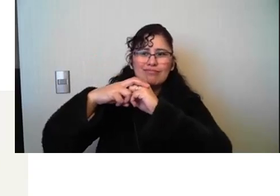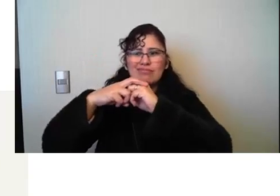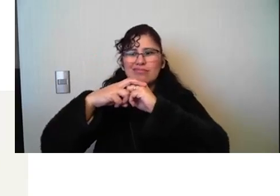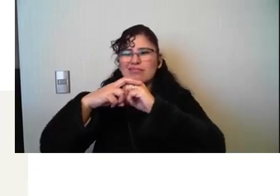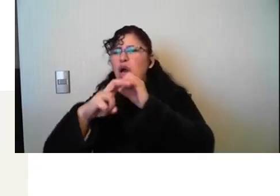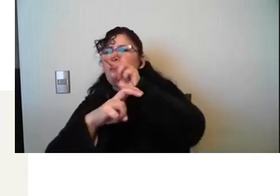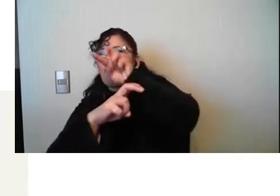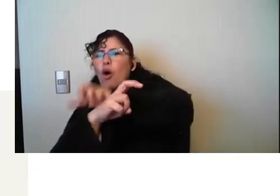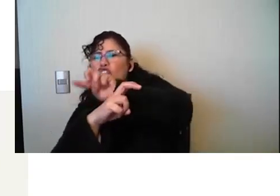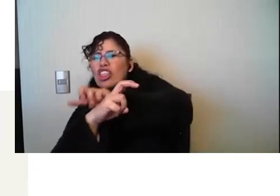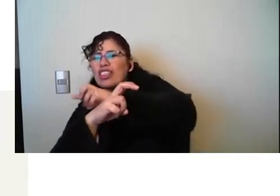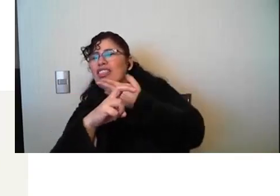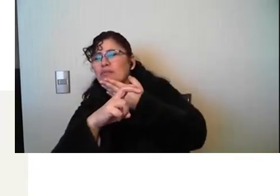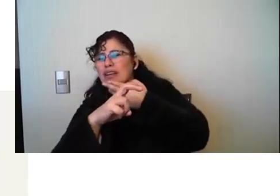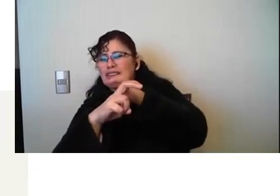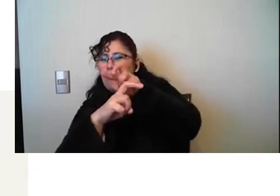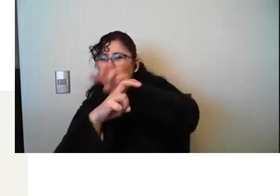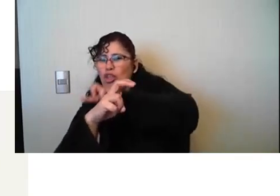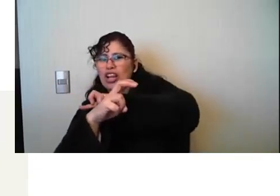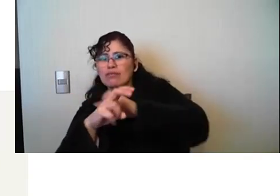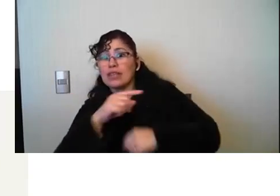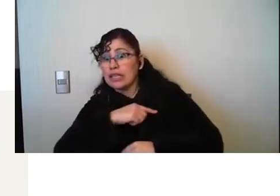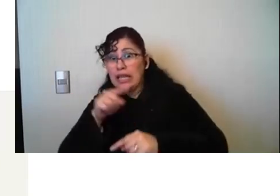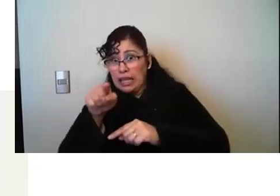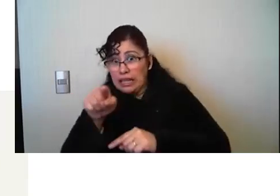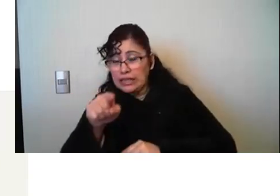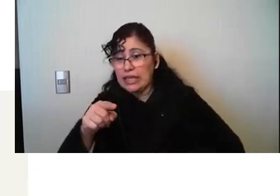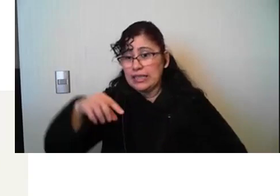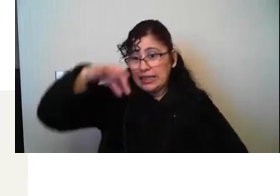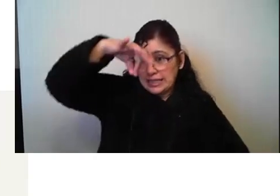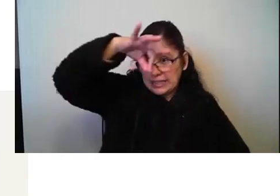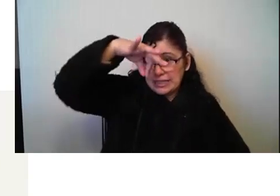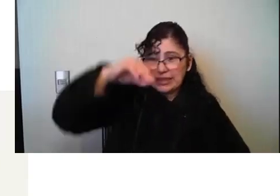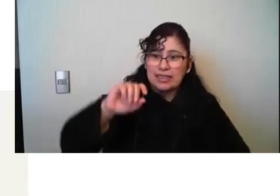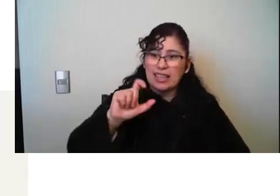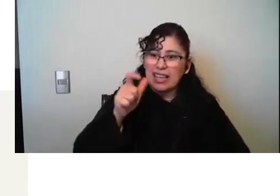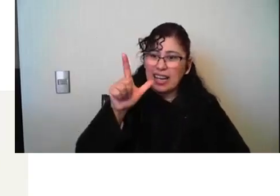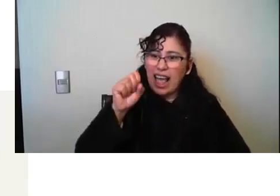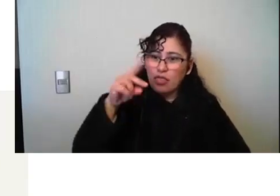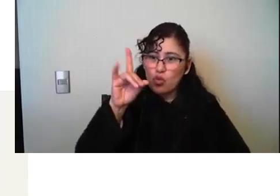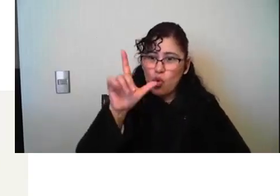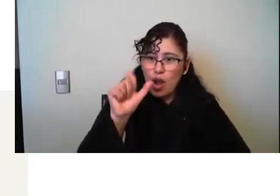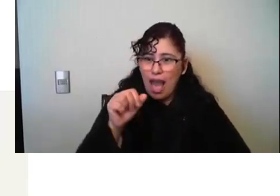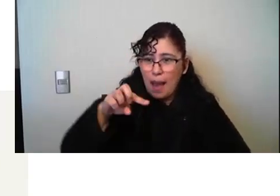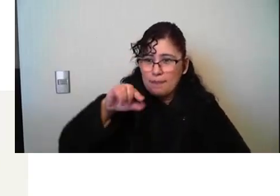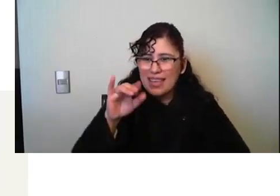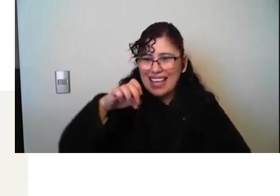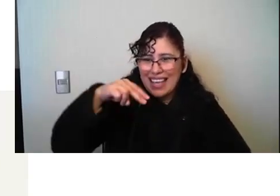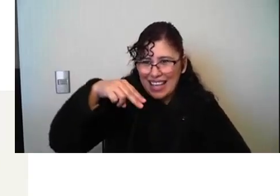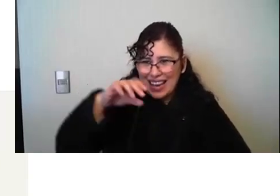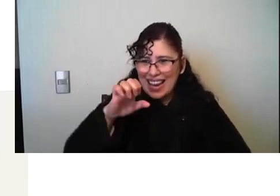aquí. Esto es glándula pineal, estos son estrías medulares del tálamo. Todo eso forma parte del